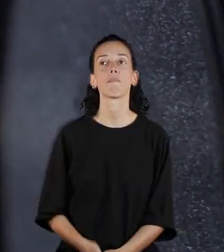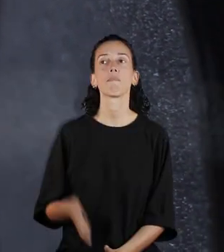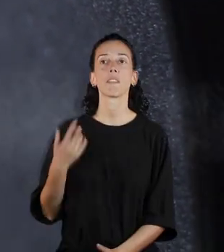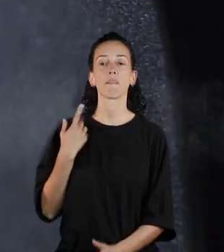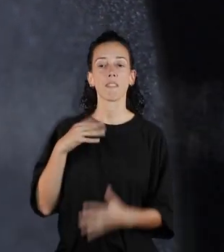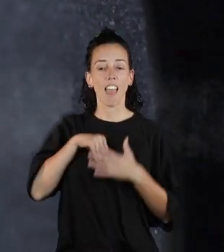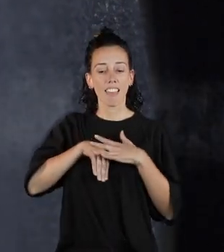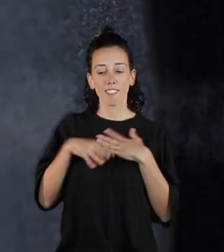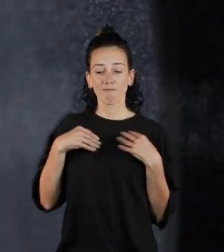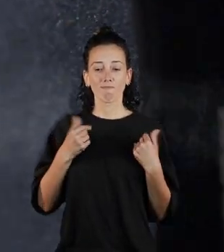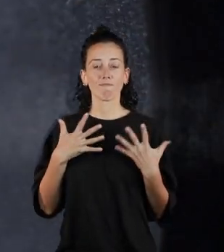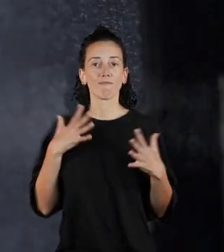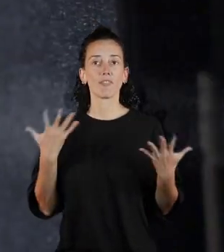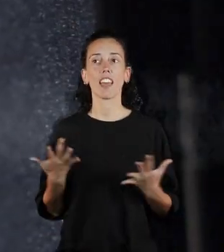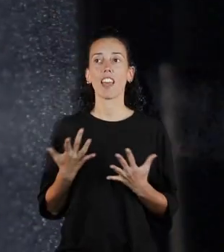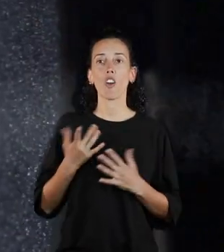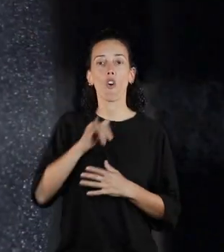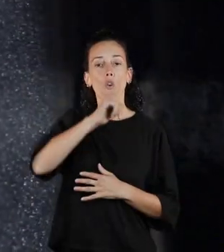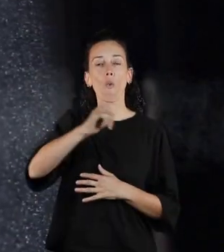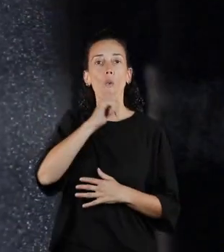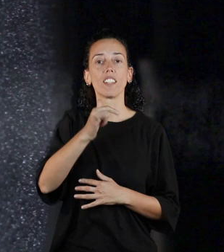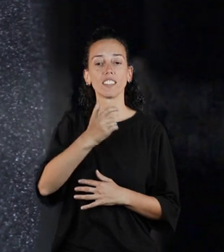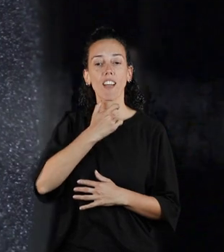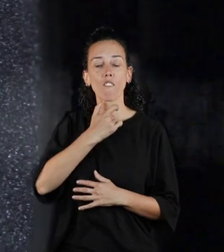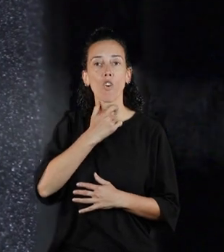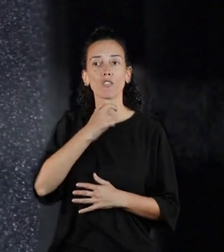Lo que a mí me mueve, el ponerle voz